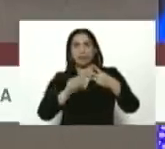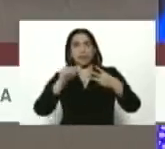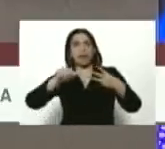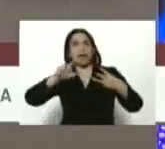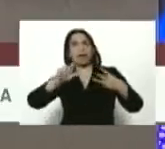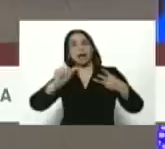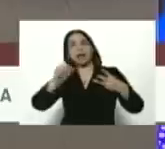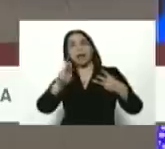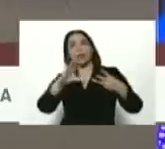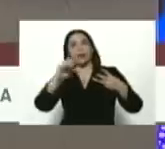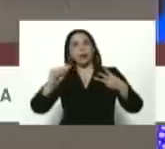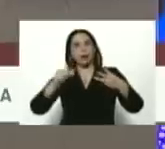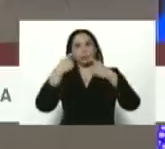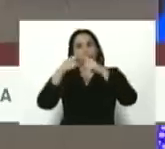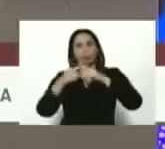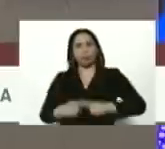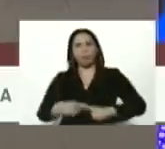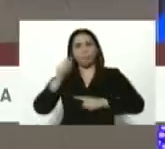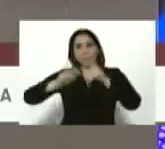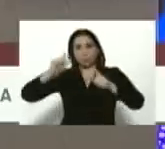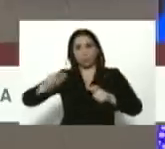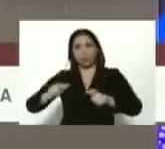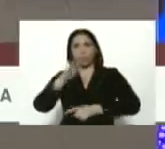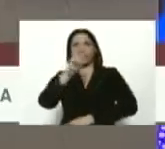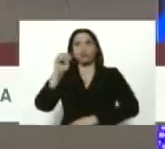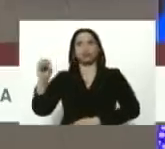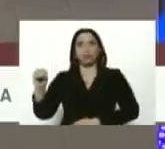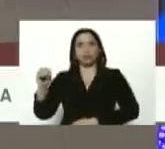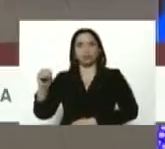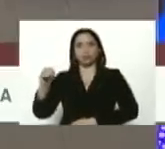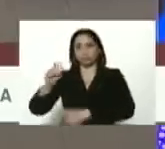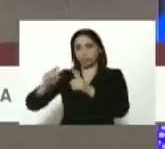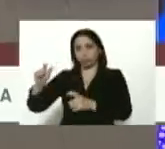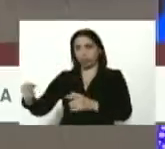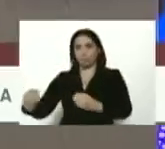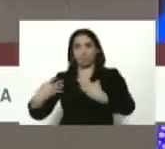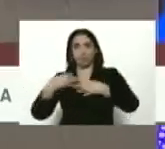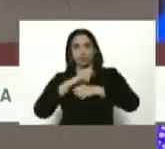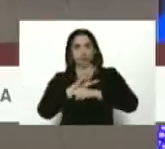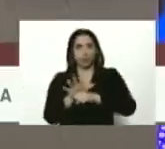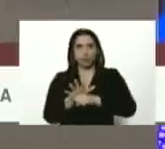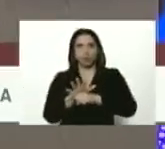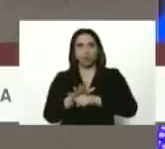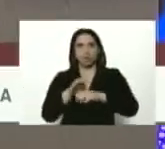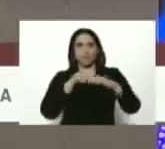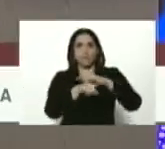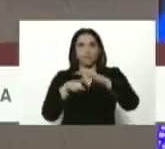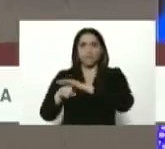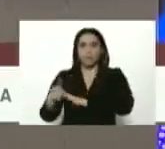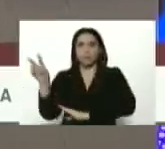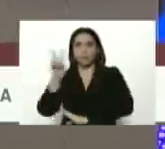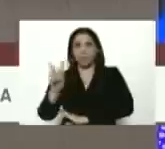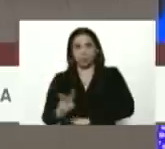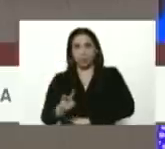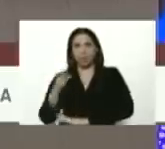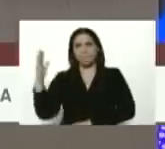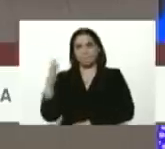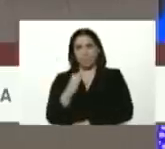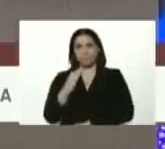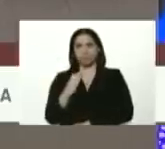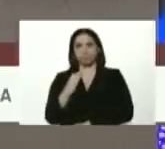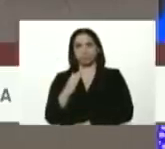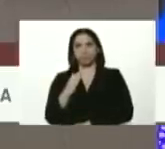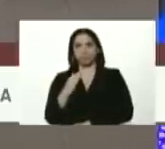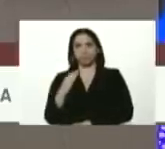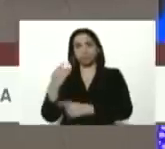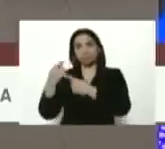total de casos reportados son 200. Y a Venezuela han ingresado con nacionales desde esa